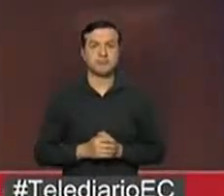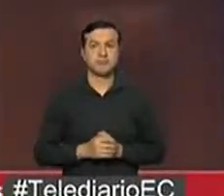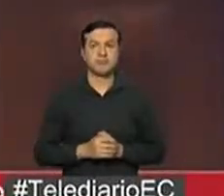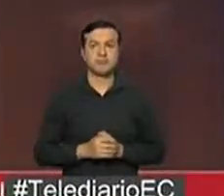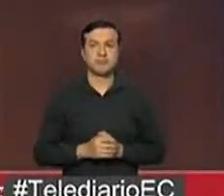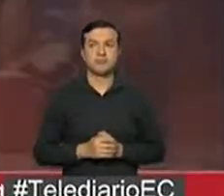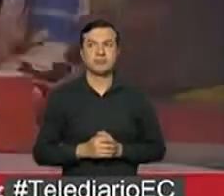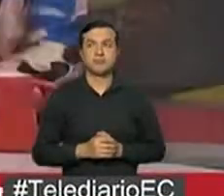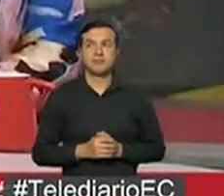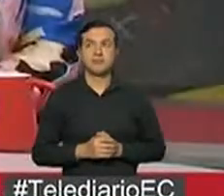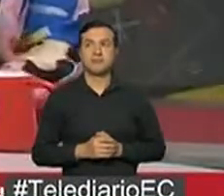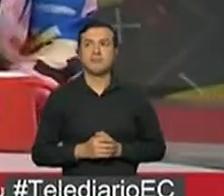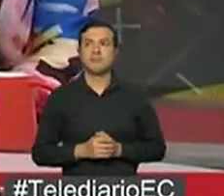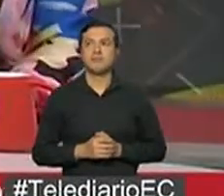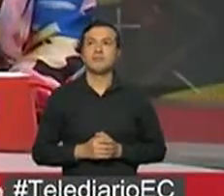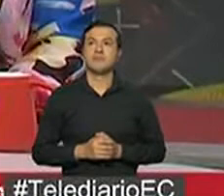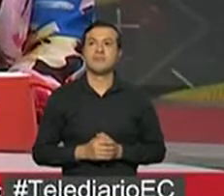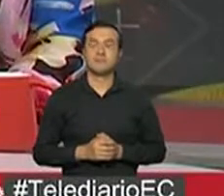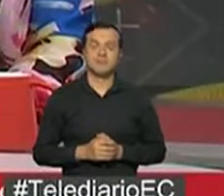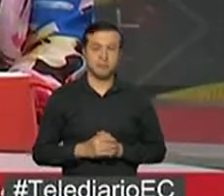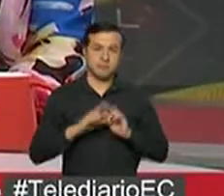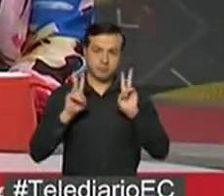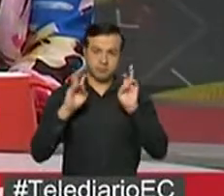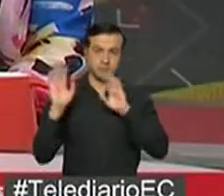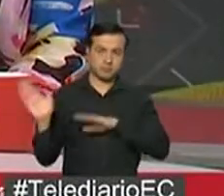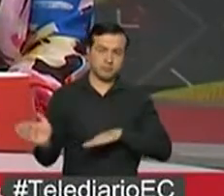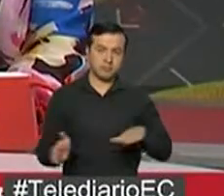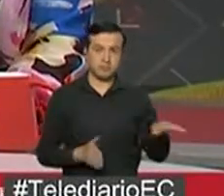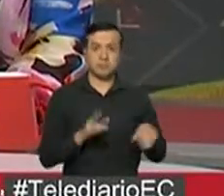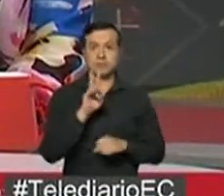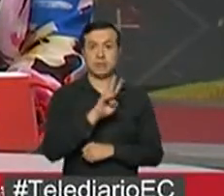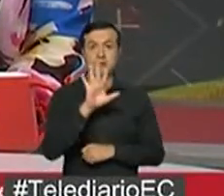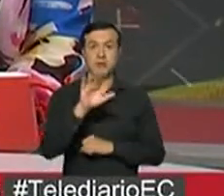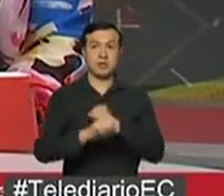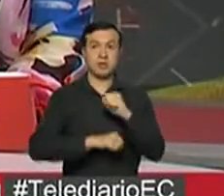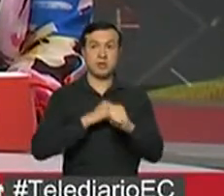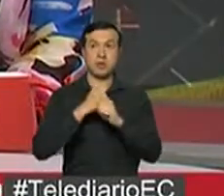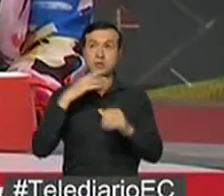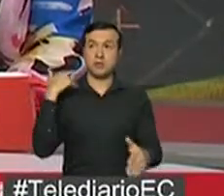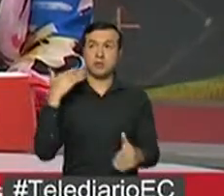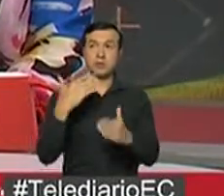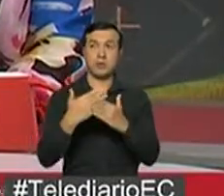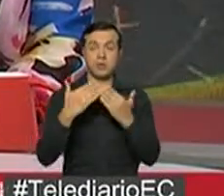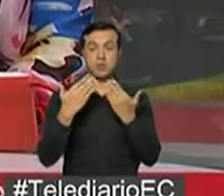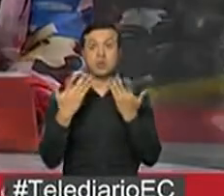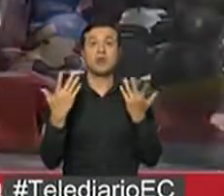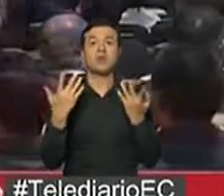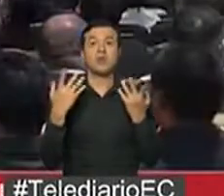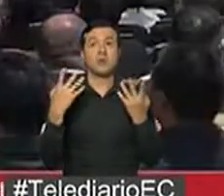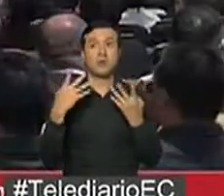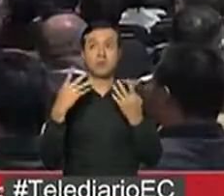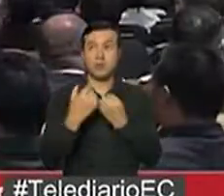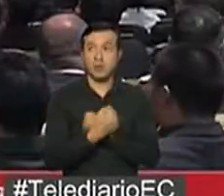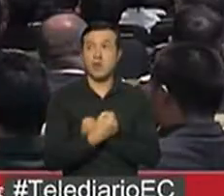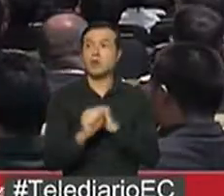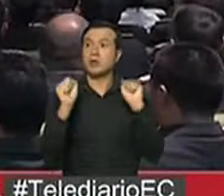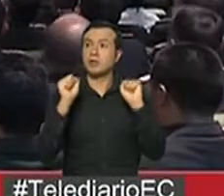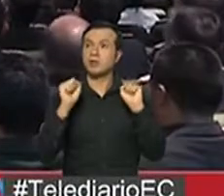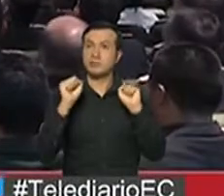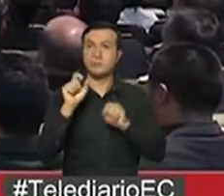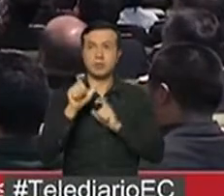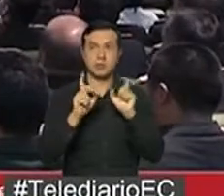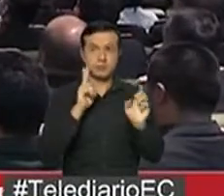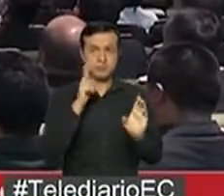como por vamos a cambiar de tema a los 25 años de la gesta heróica fue contada por quienes participaron y